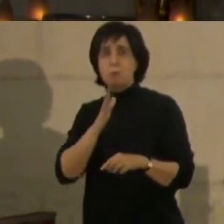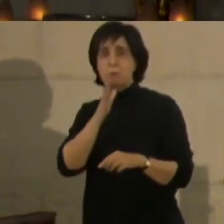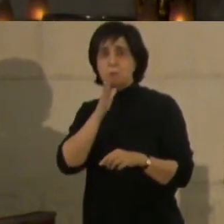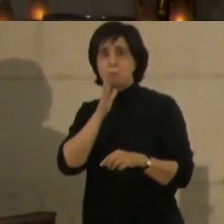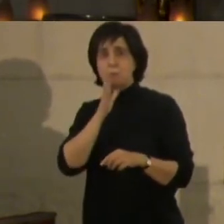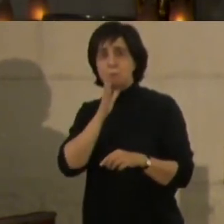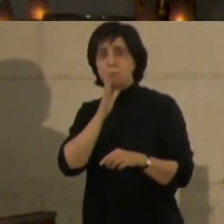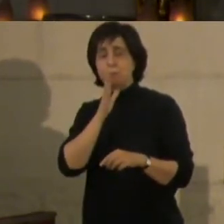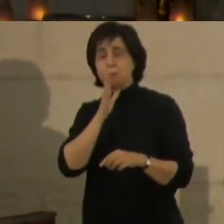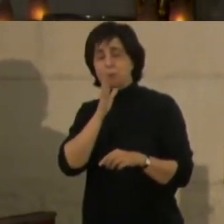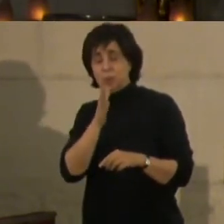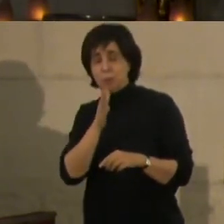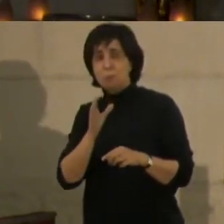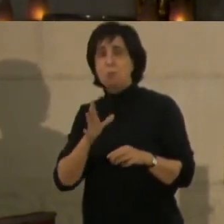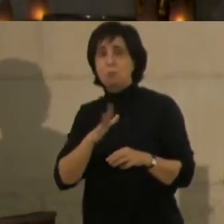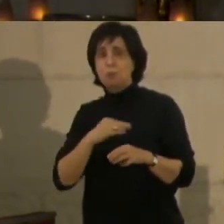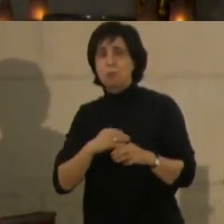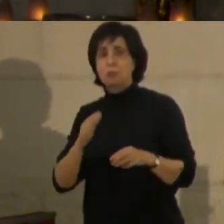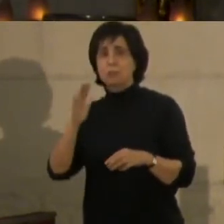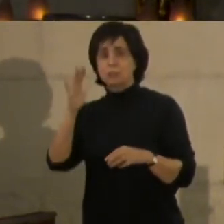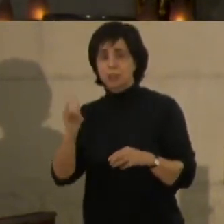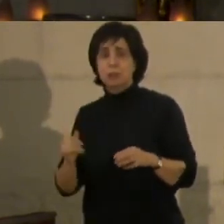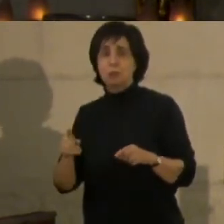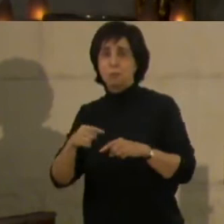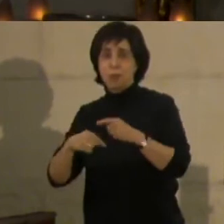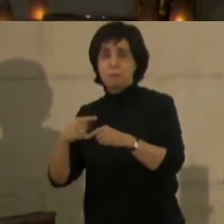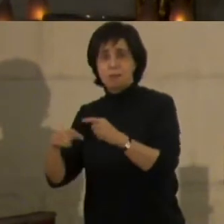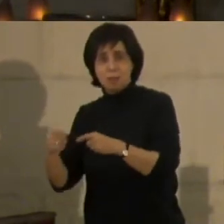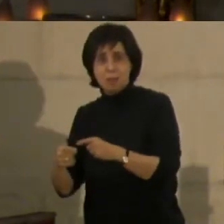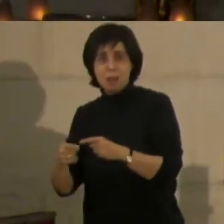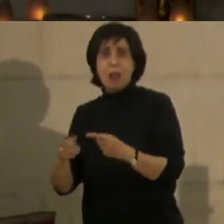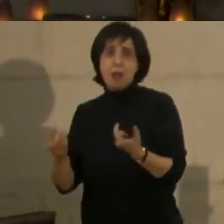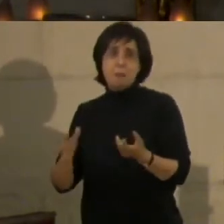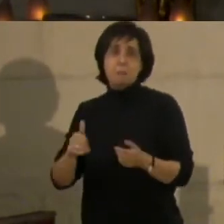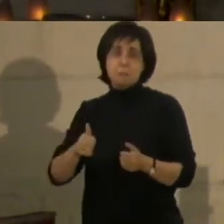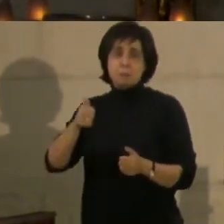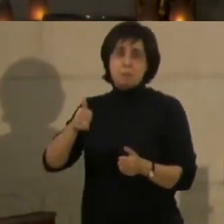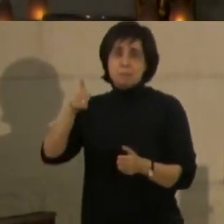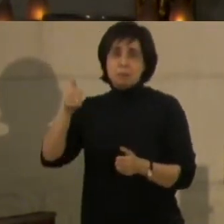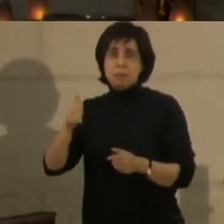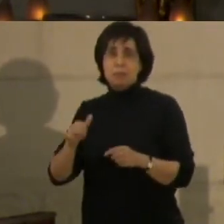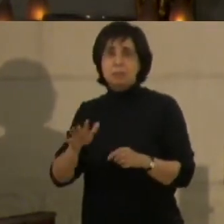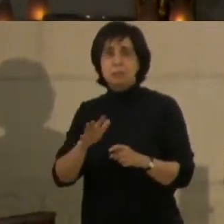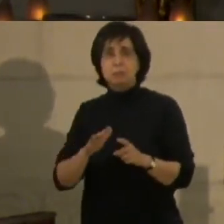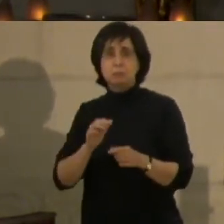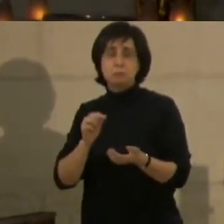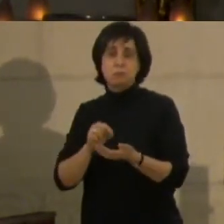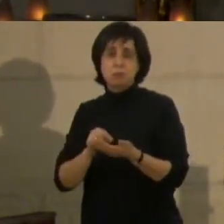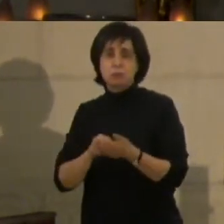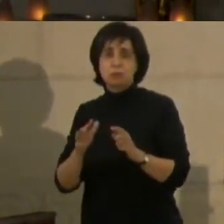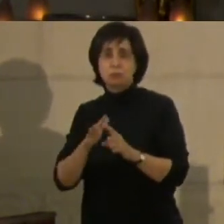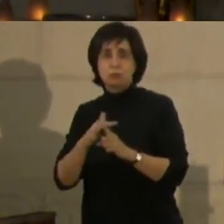puedo estar mucho más tiempo con los míos, porque en estos momentos y en estas